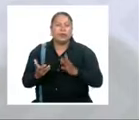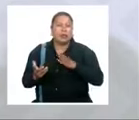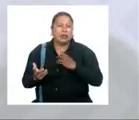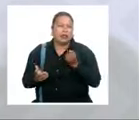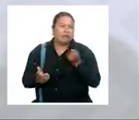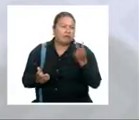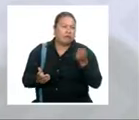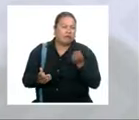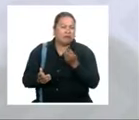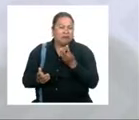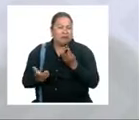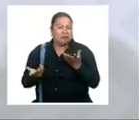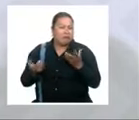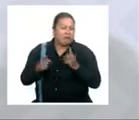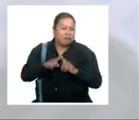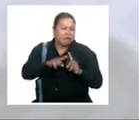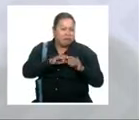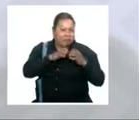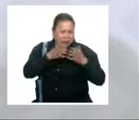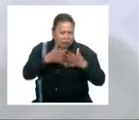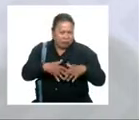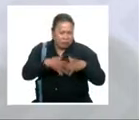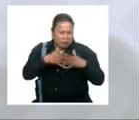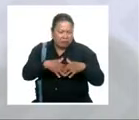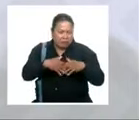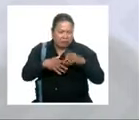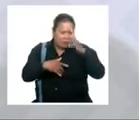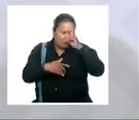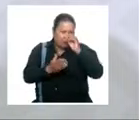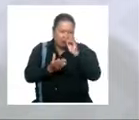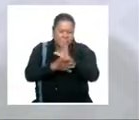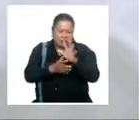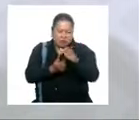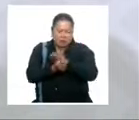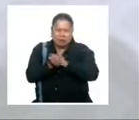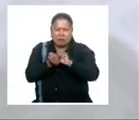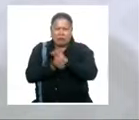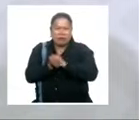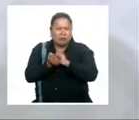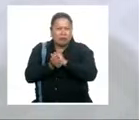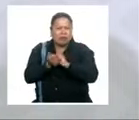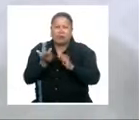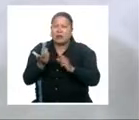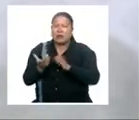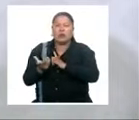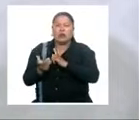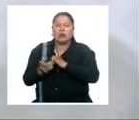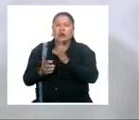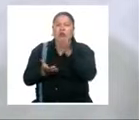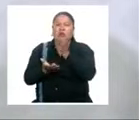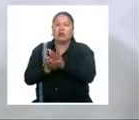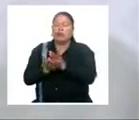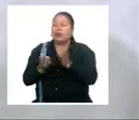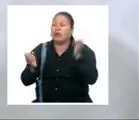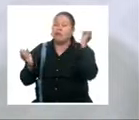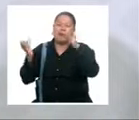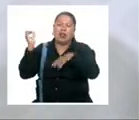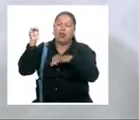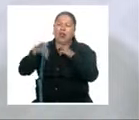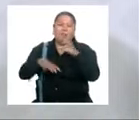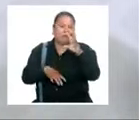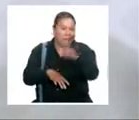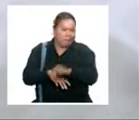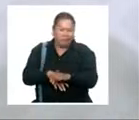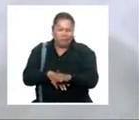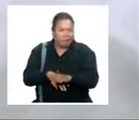tres empresas, porque ya no vamos a construir solamente relleno sanitario